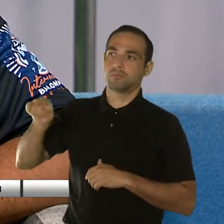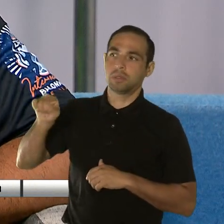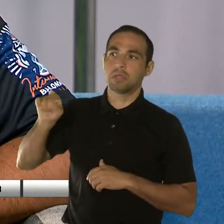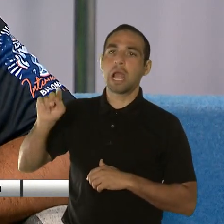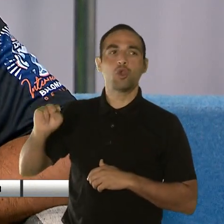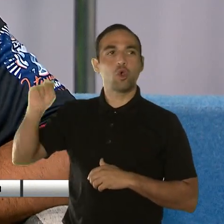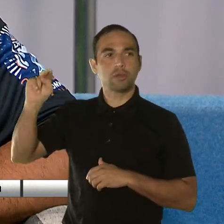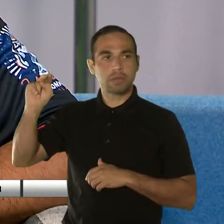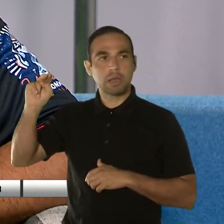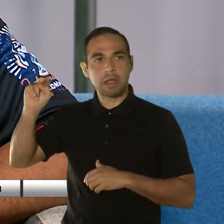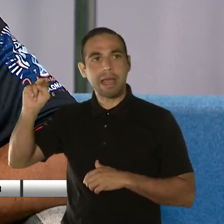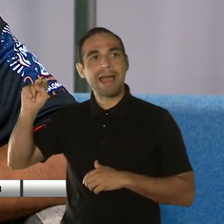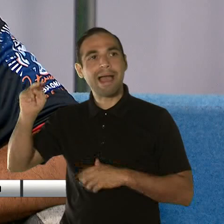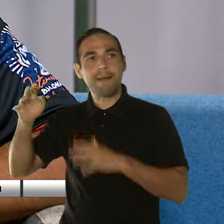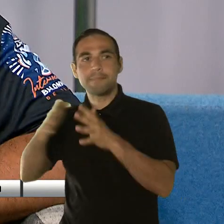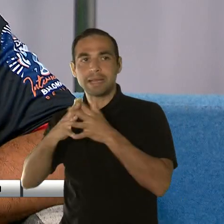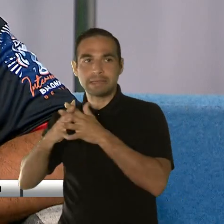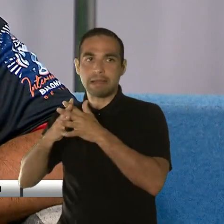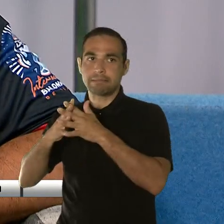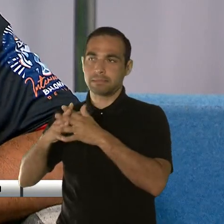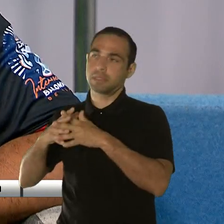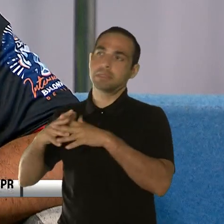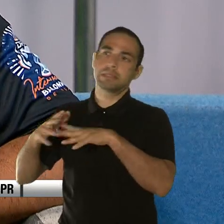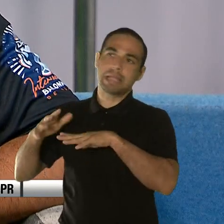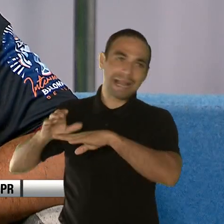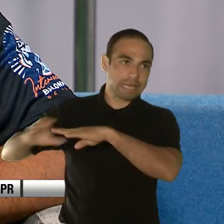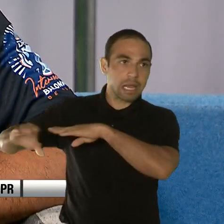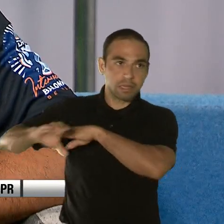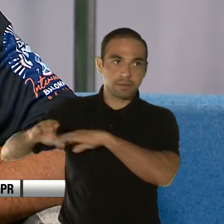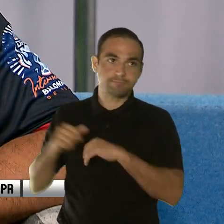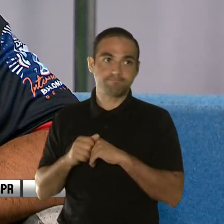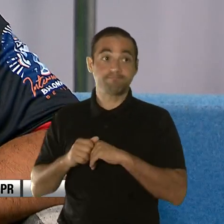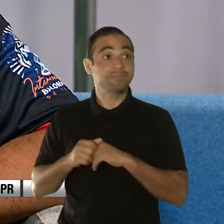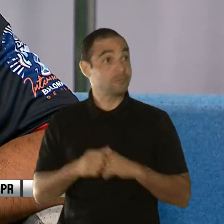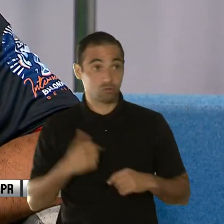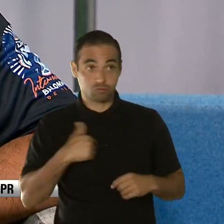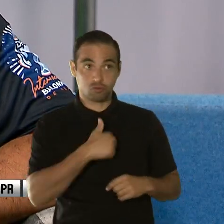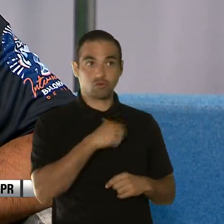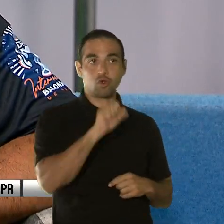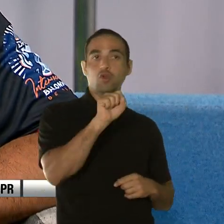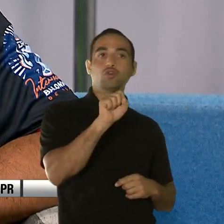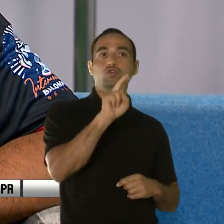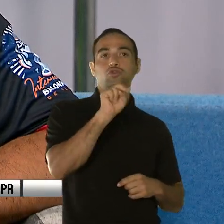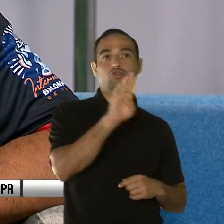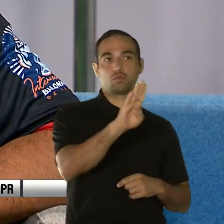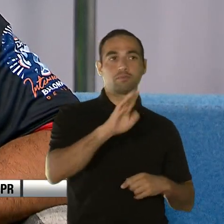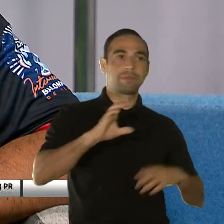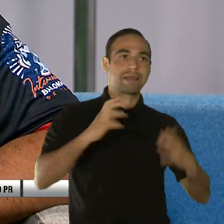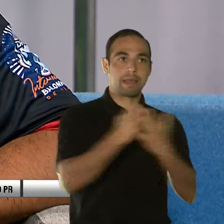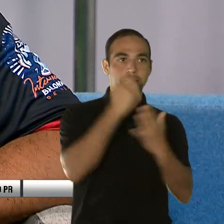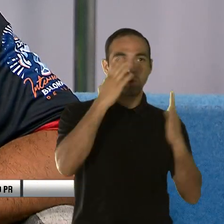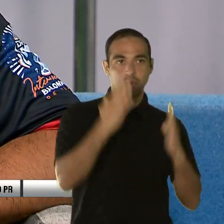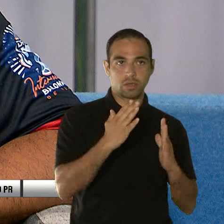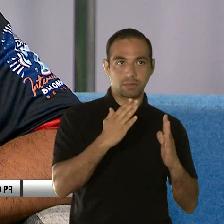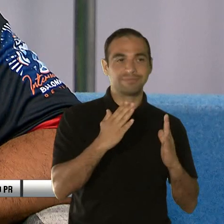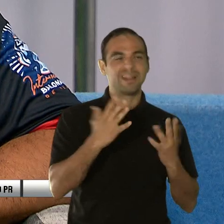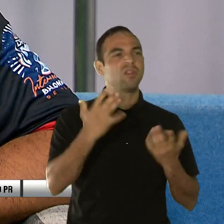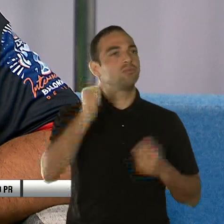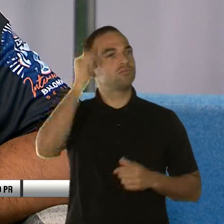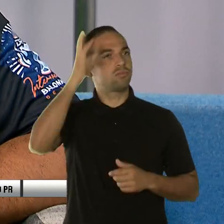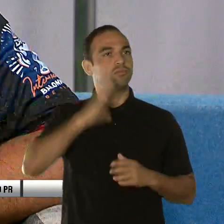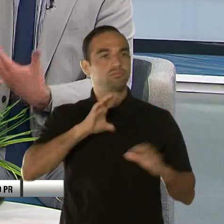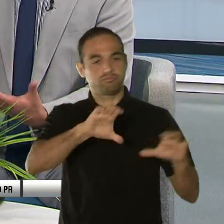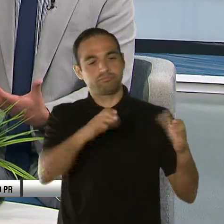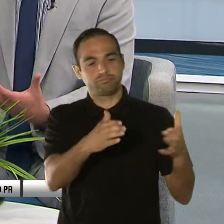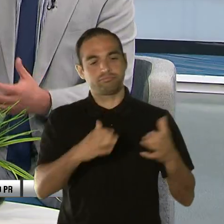Norteamérica y el Caribe también y nosotros actualmente que somos los subcampeones de Norteamérica y del Caribe en la rama masculina O sea que va a haber